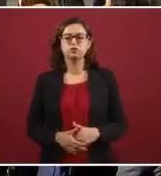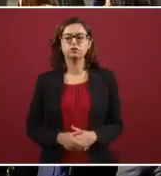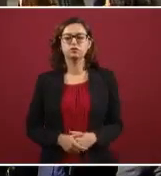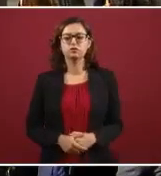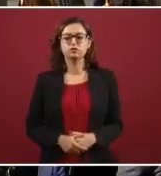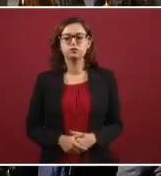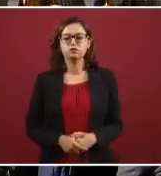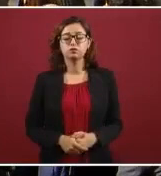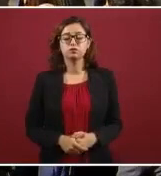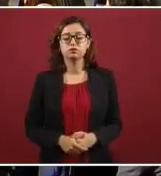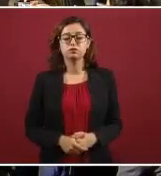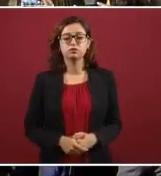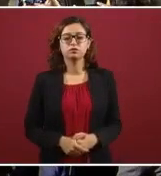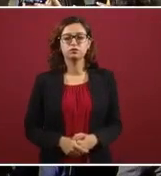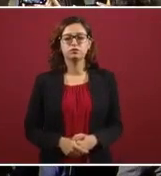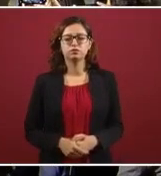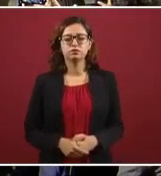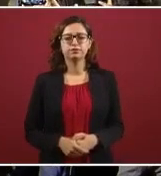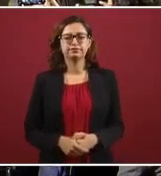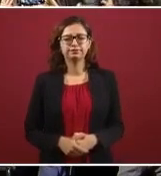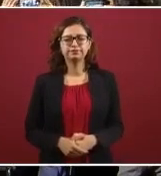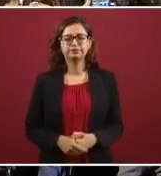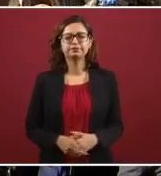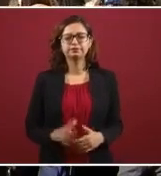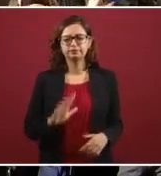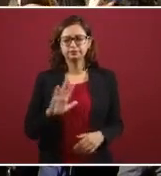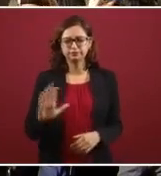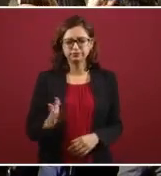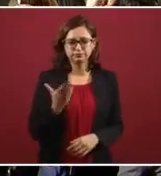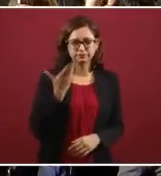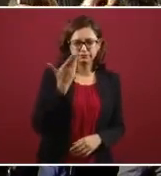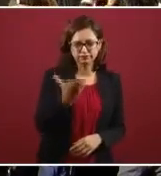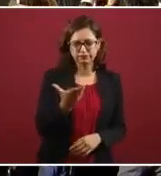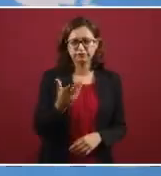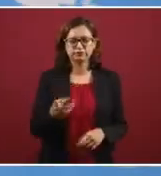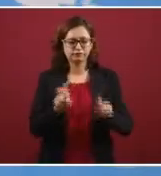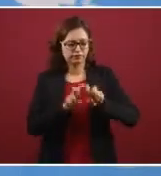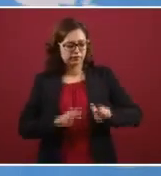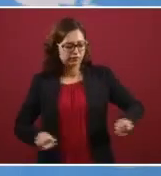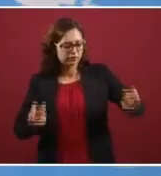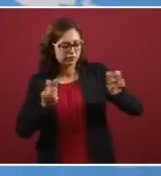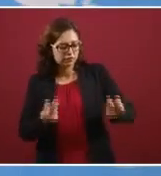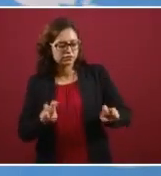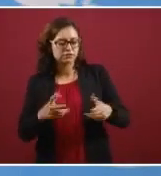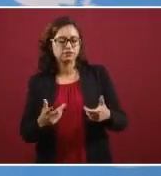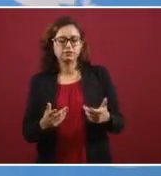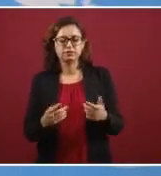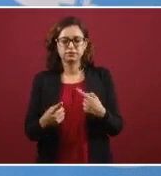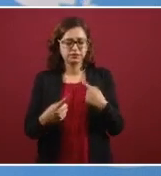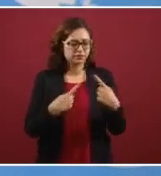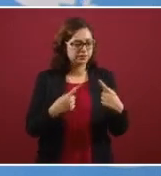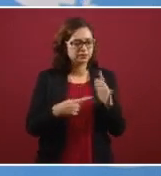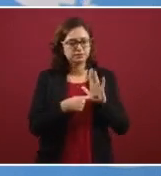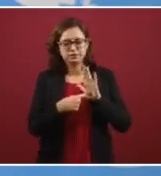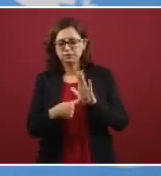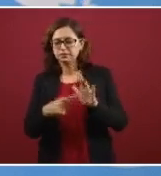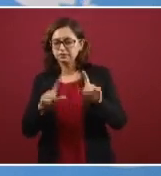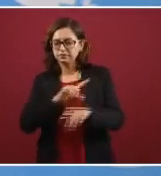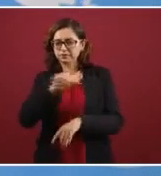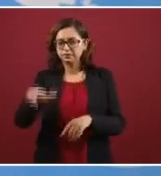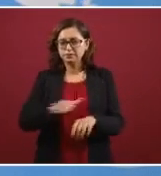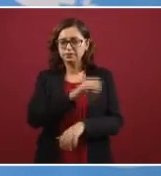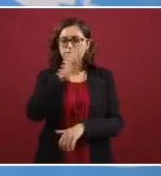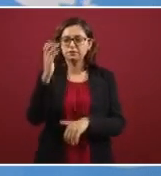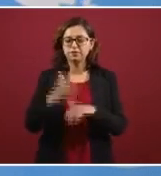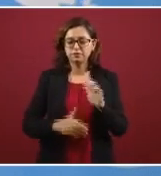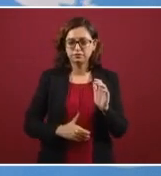luego de terminada la conferencia, la ceremonia, este acto,